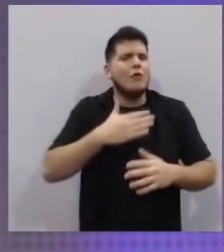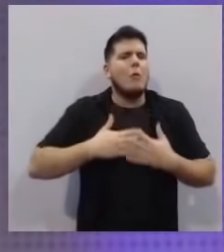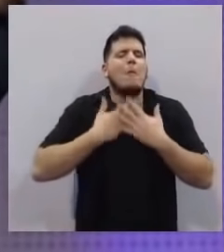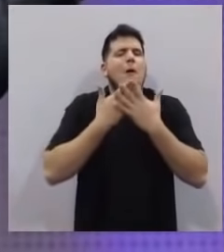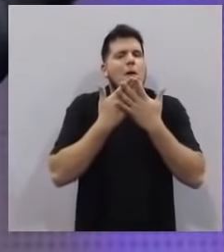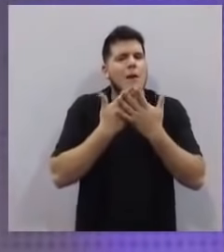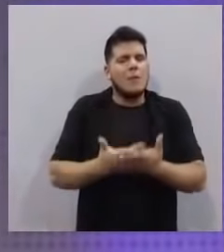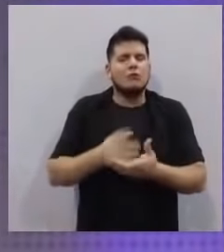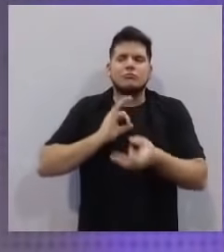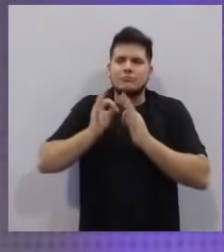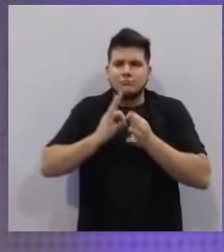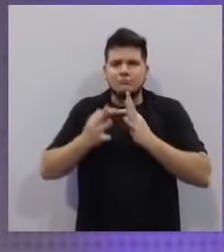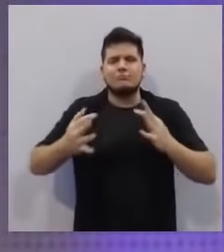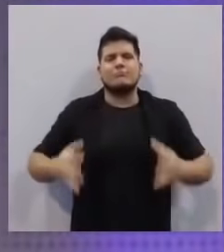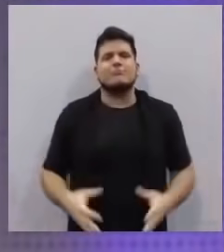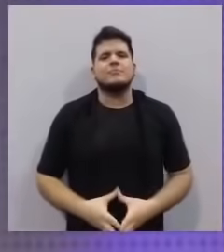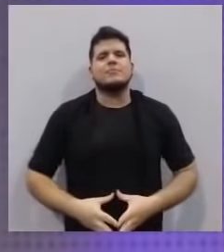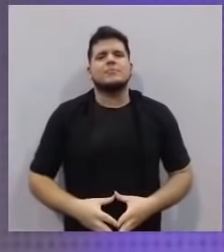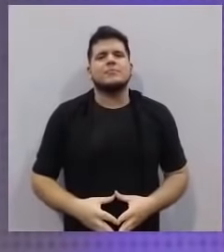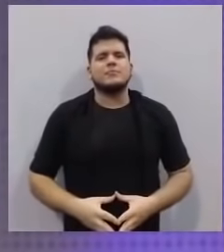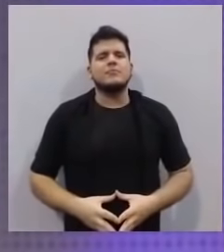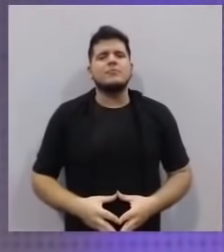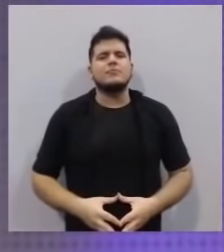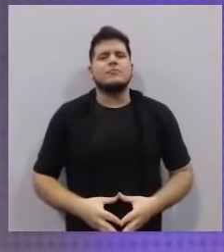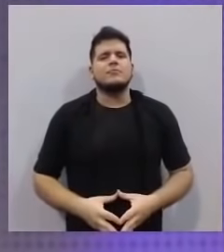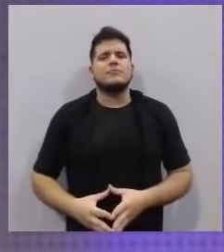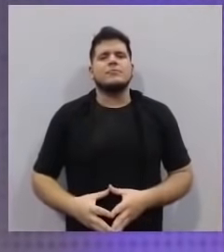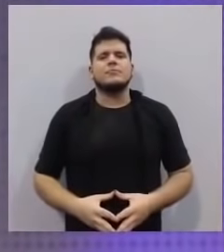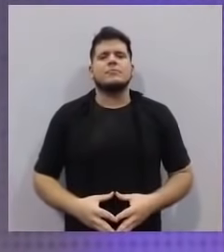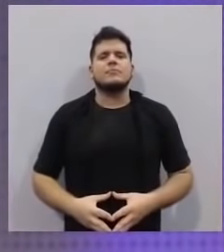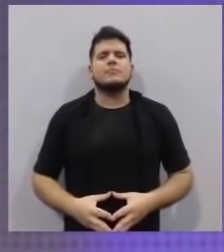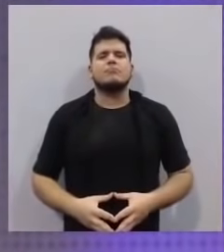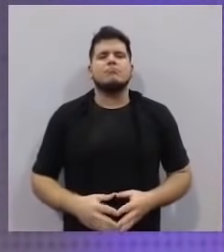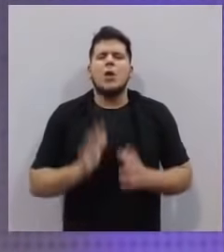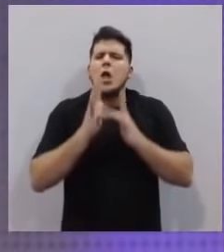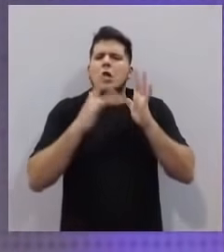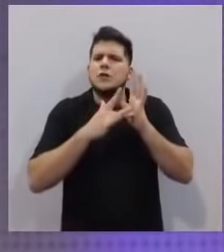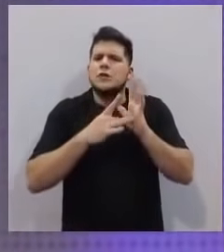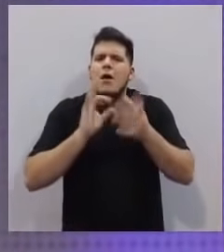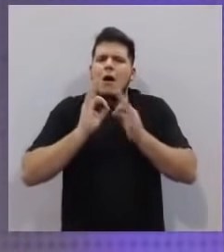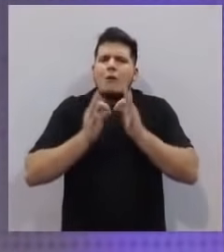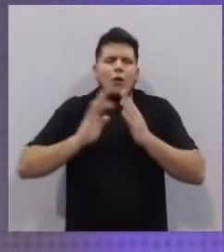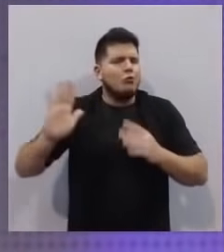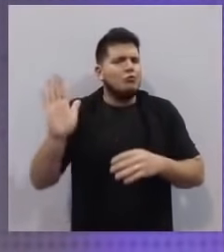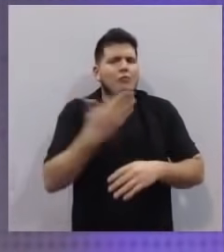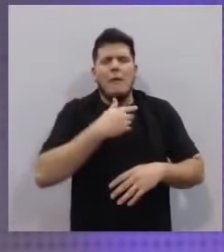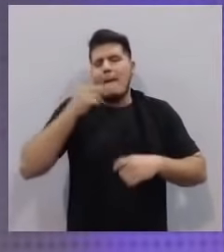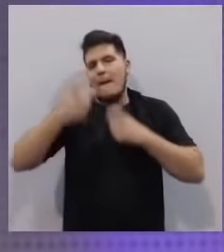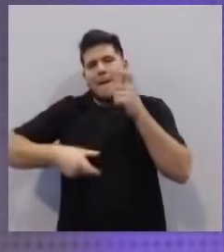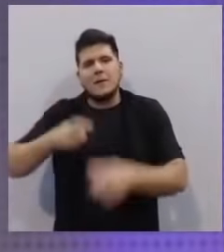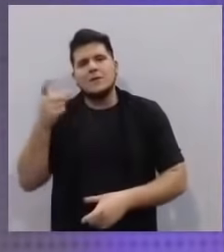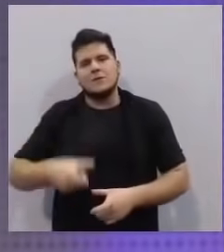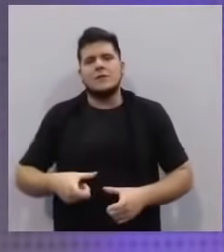a todas las personas que quieran acercarse a él y les hablaba jesús de qué cosa del